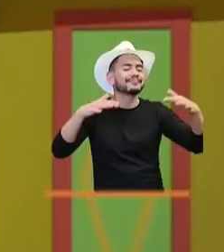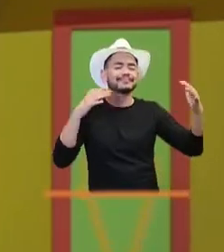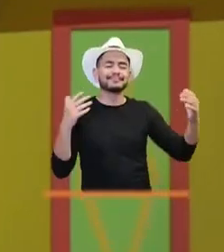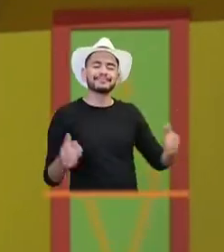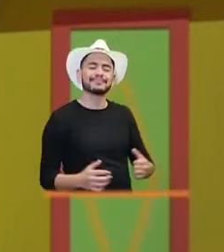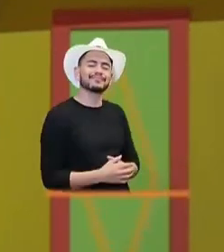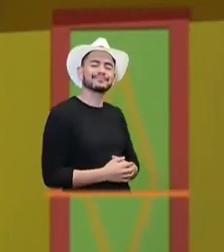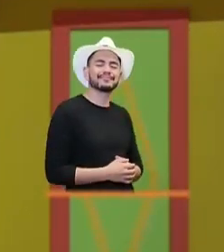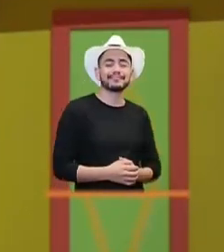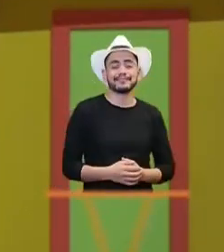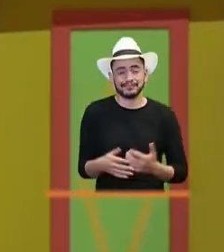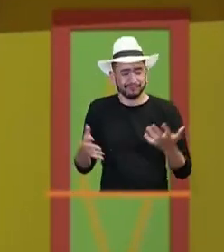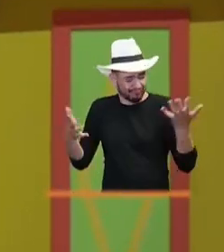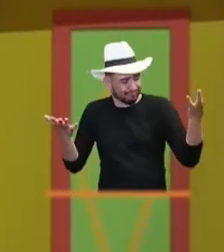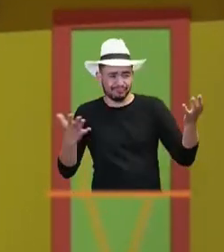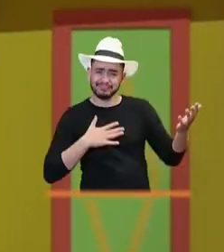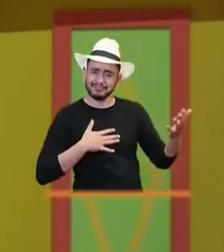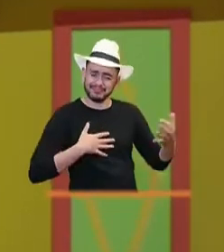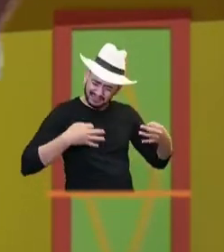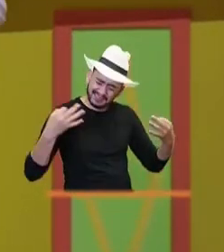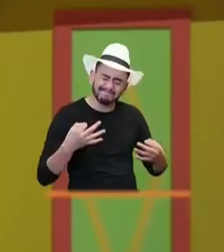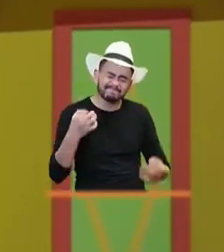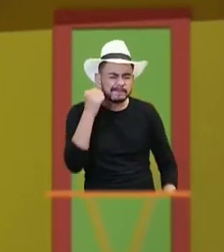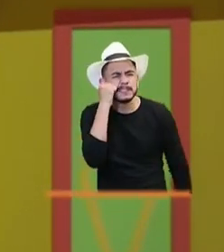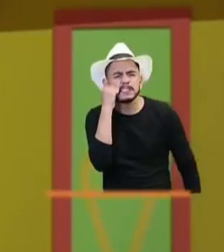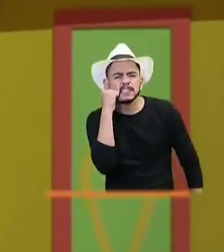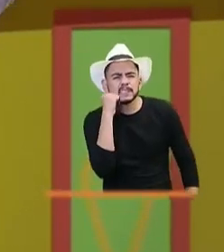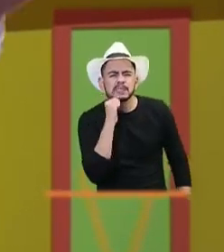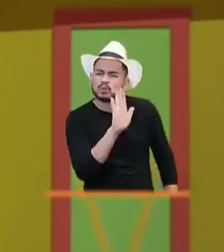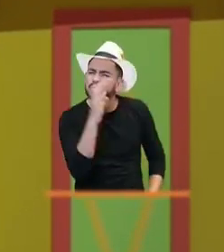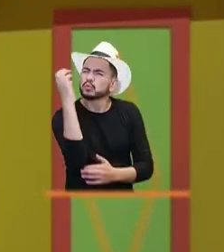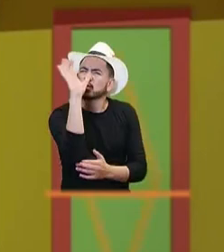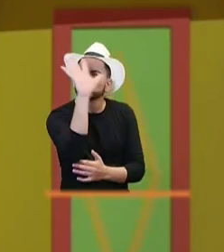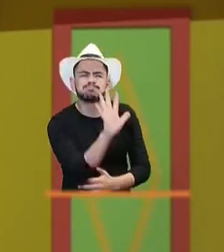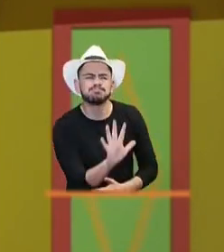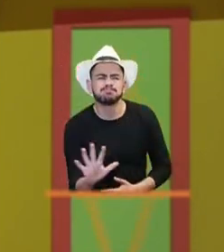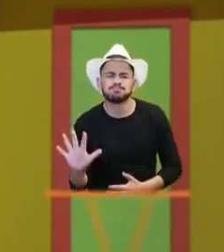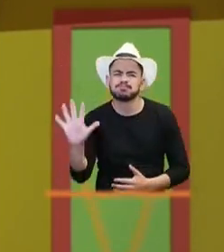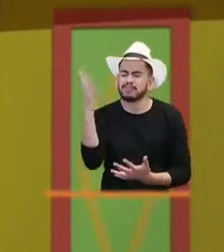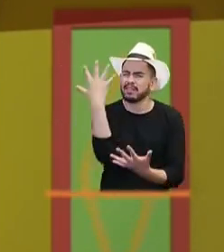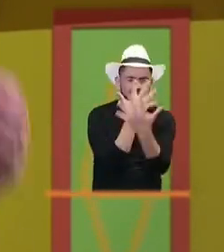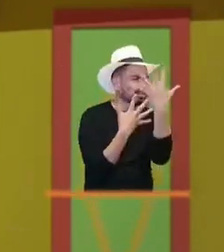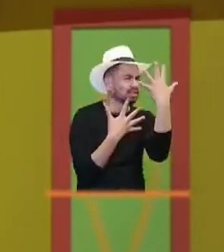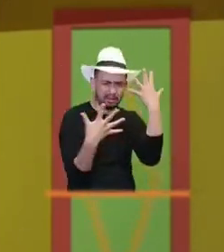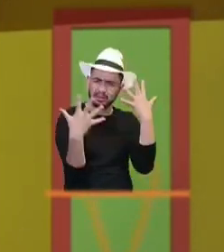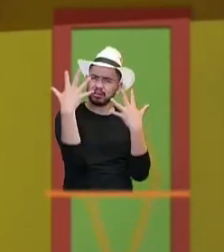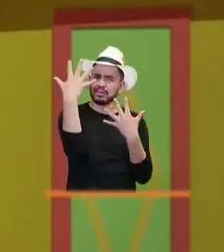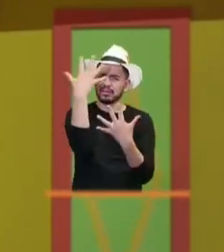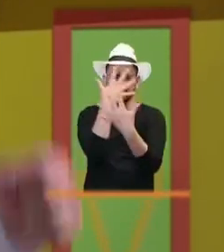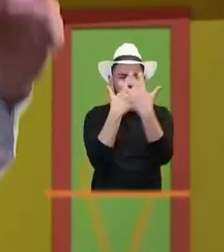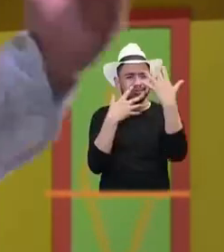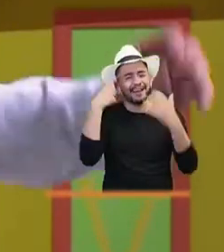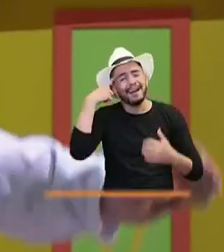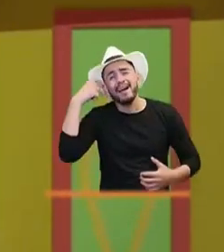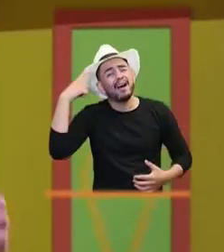Tristemente el país está en un hueco exabrupto, y la mejor fantasía